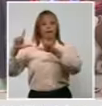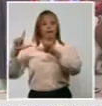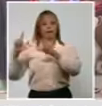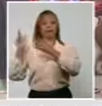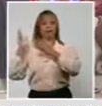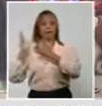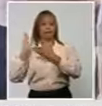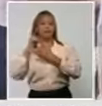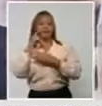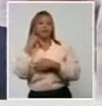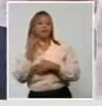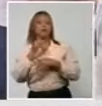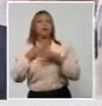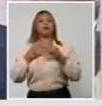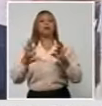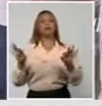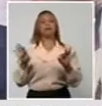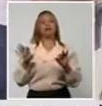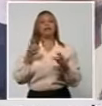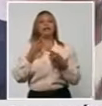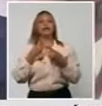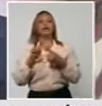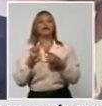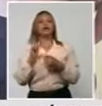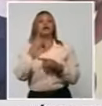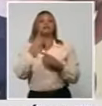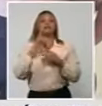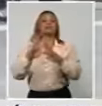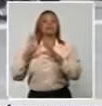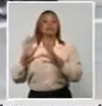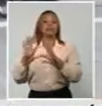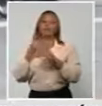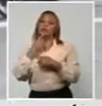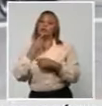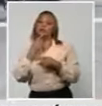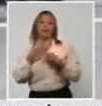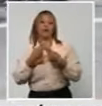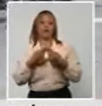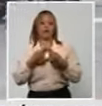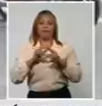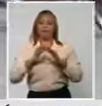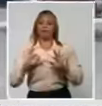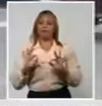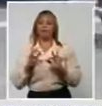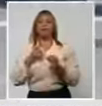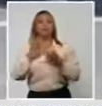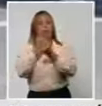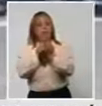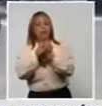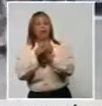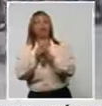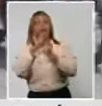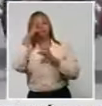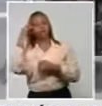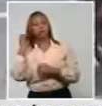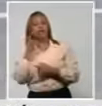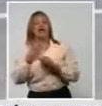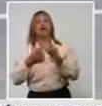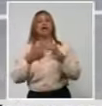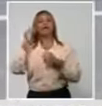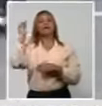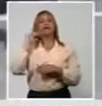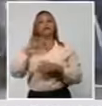matiz de normalidad, pero esta es solo aparente y no puede ser más peligrosa. Aunque no estamos ajenos a la situación del país, con el